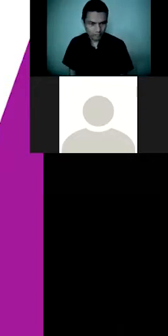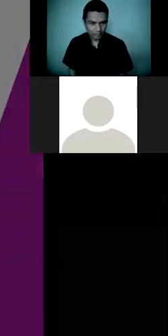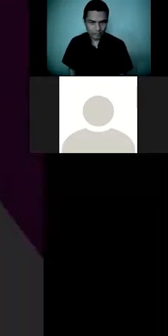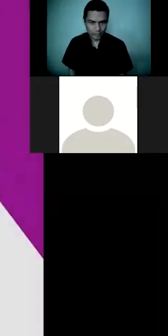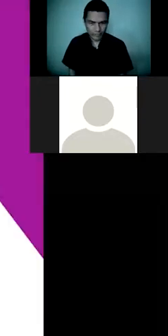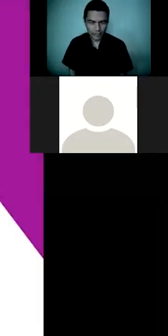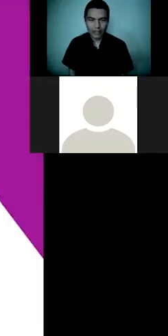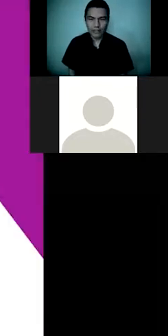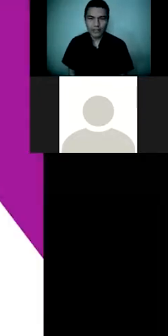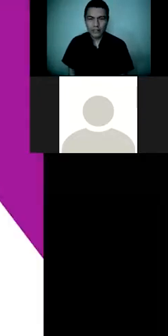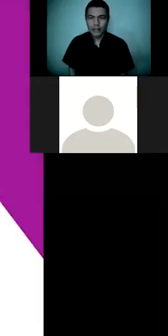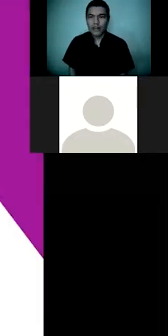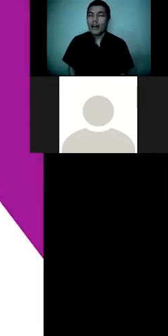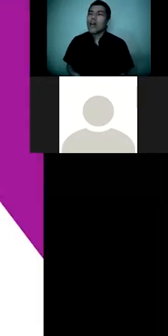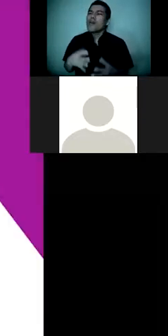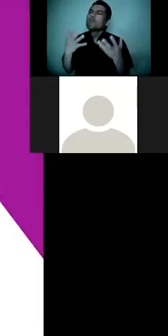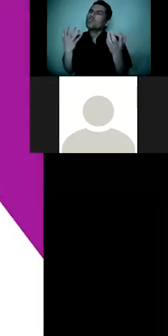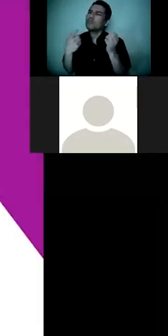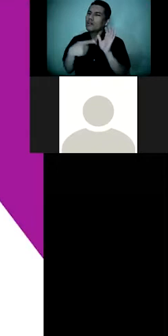por favor.